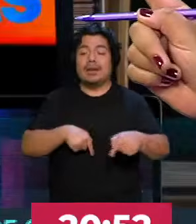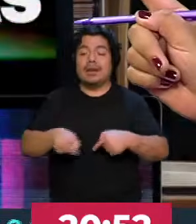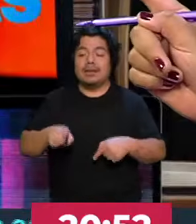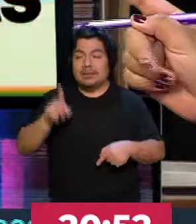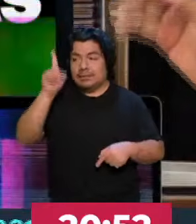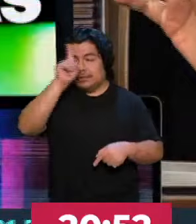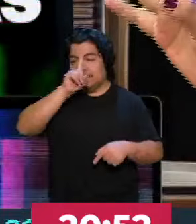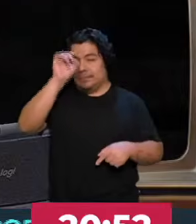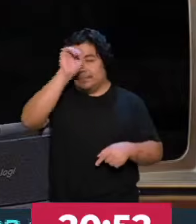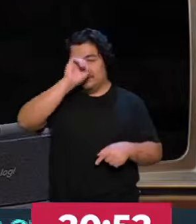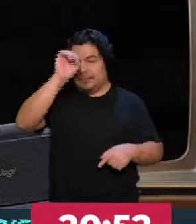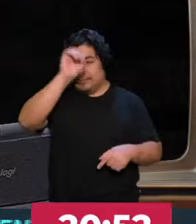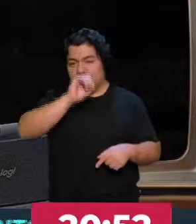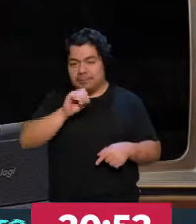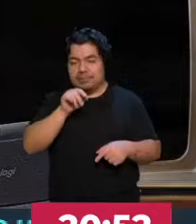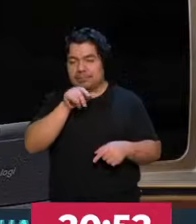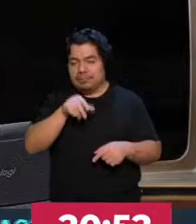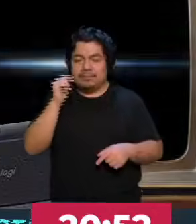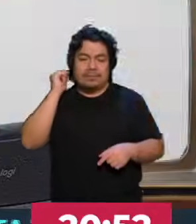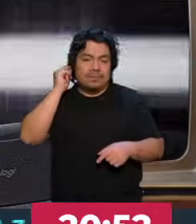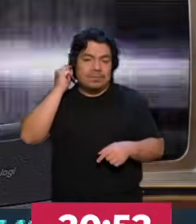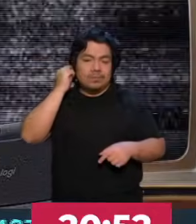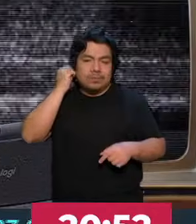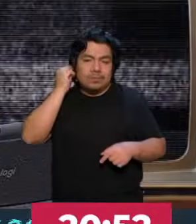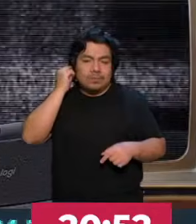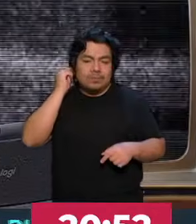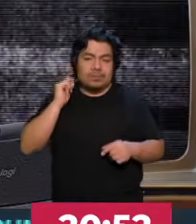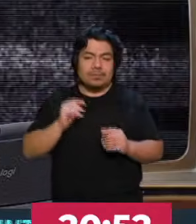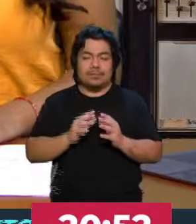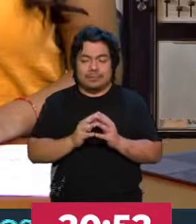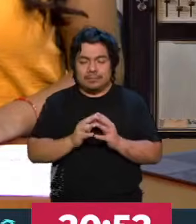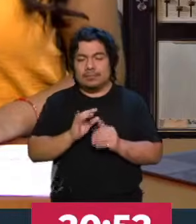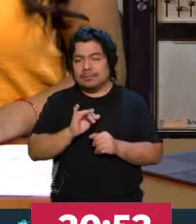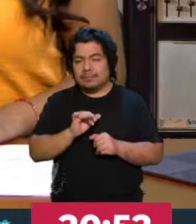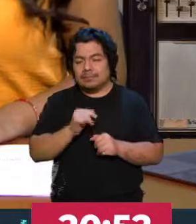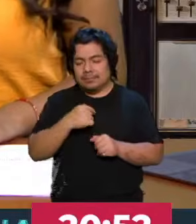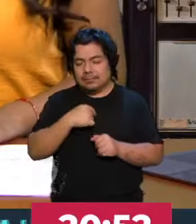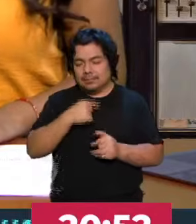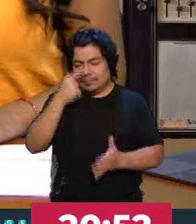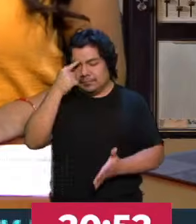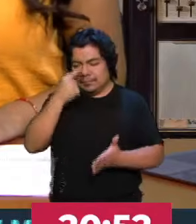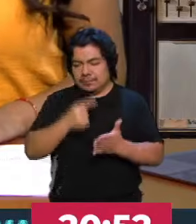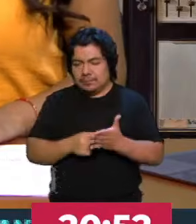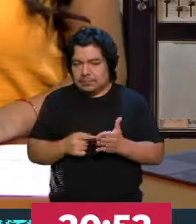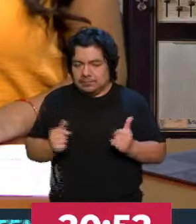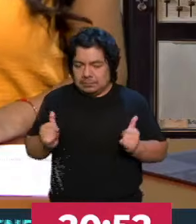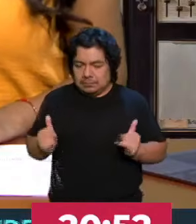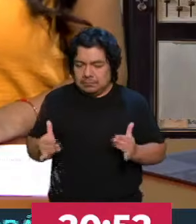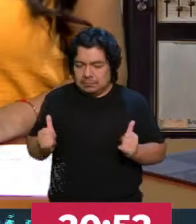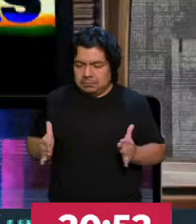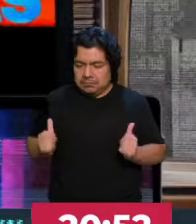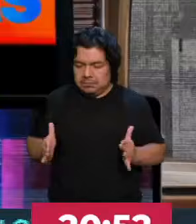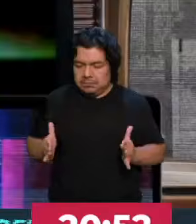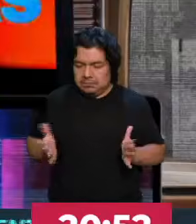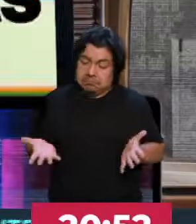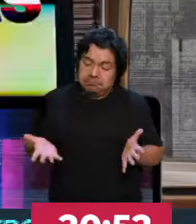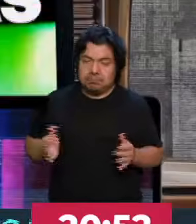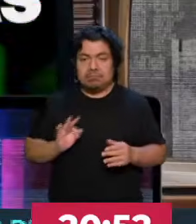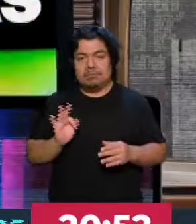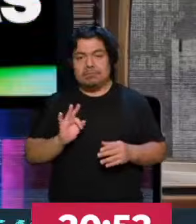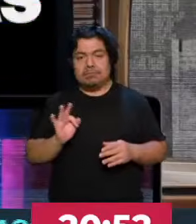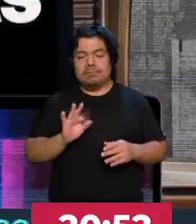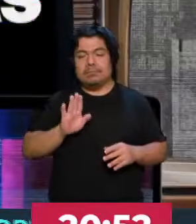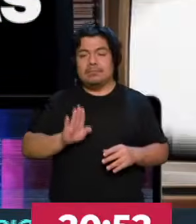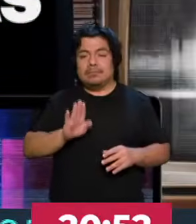recomendación del día de hoy va por ahí. Va por allí, exactamente. Y al principio yo creí que era una trampa. O quería que fuera una